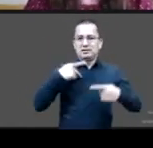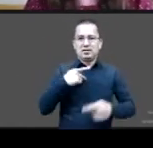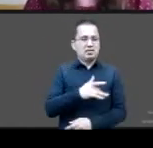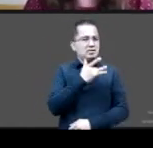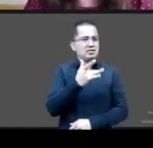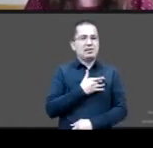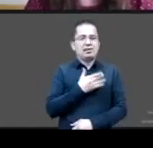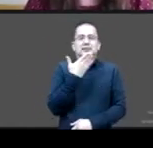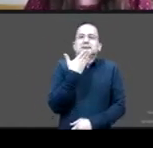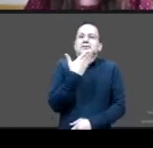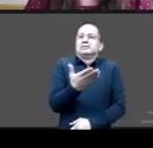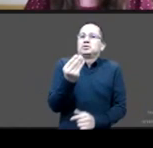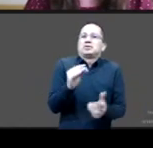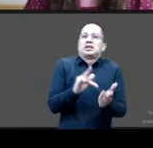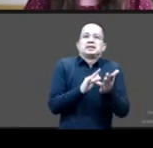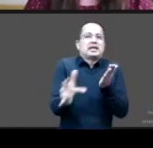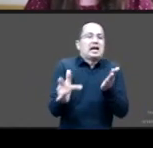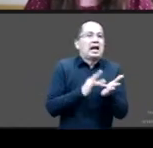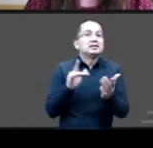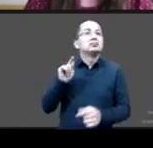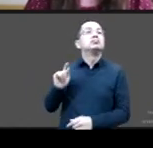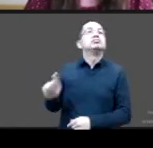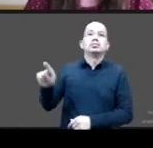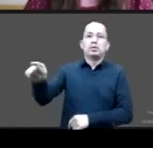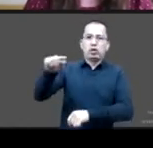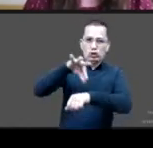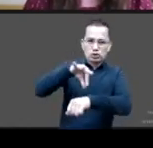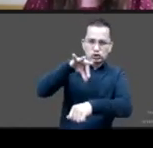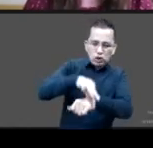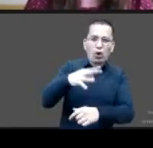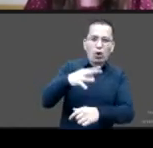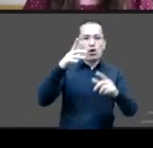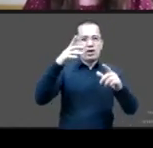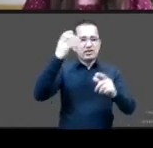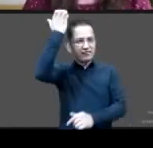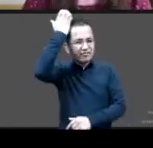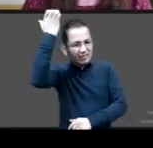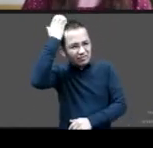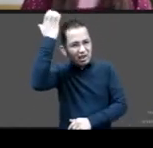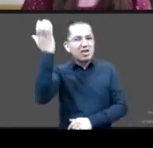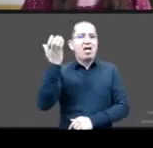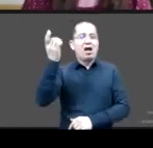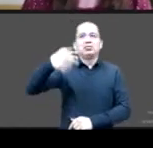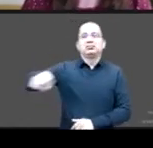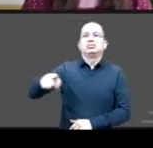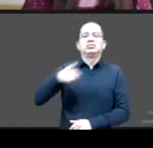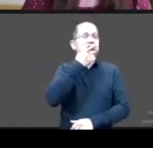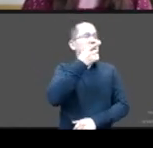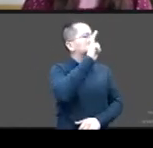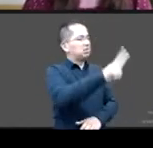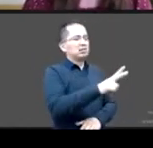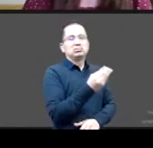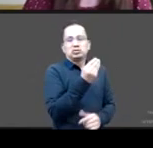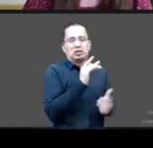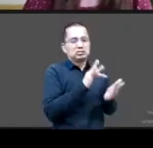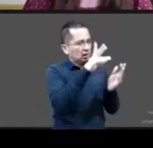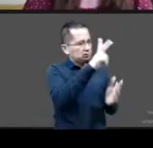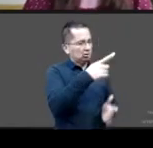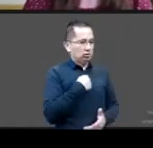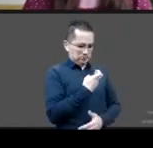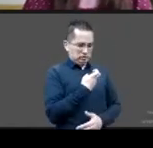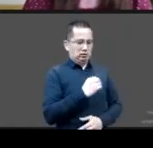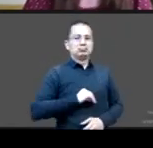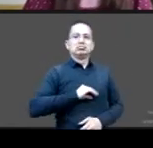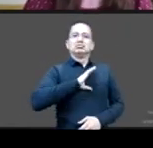en el caso de doctores de enfermeras también muchos de ellos manifestaban que a veces lo único que necesitaban era eso palabras